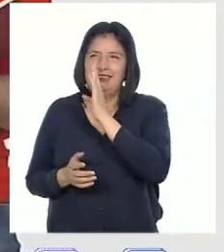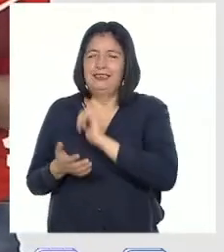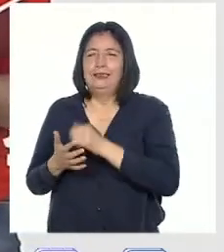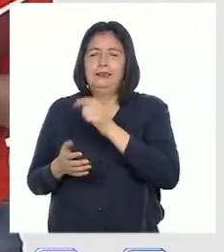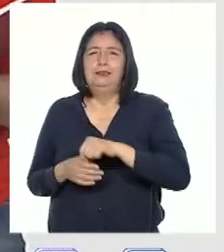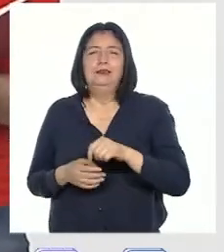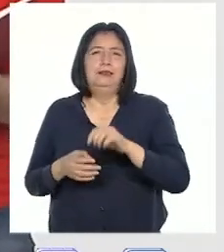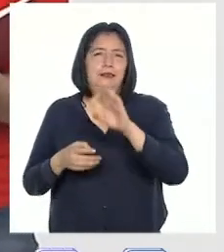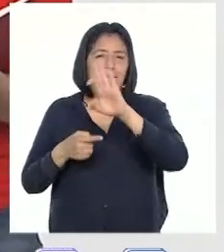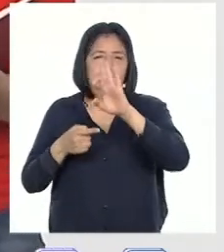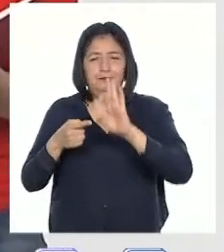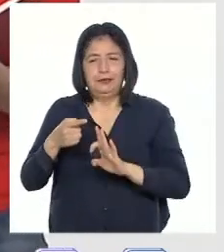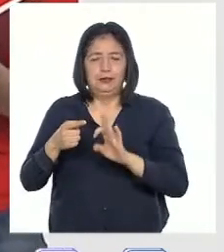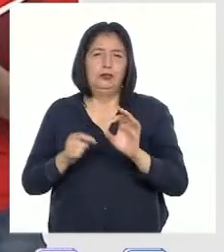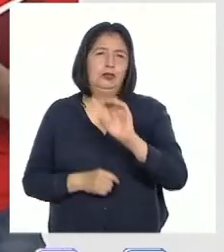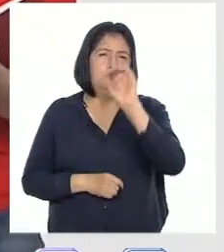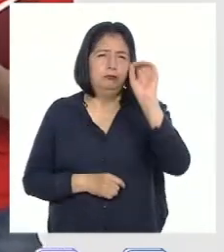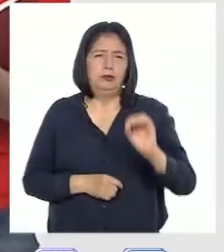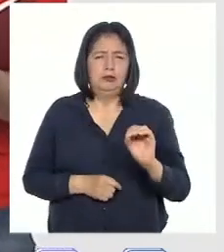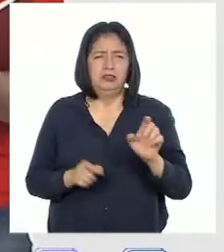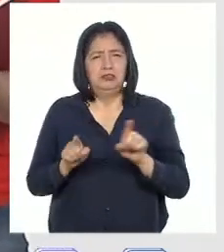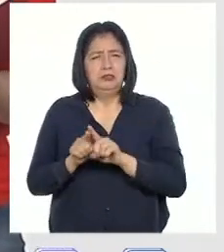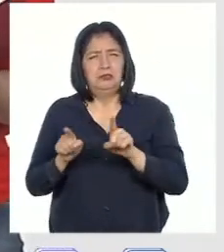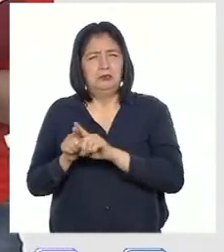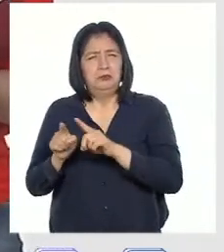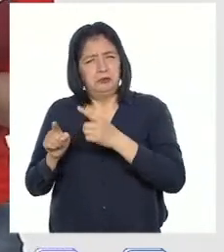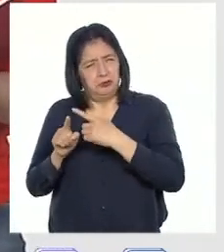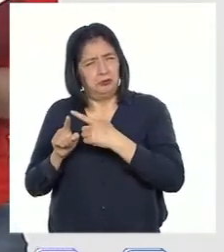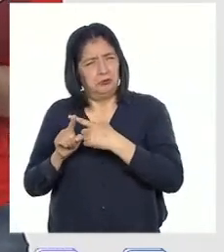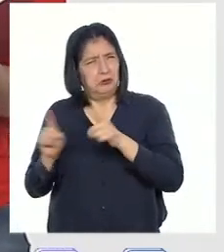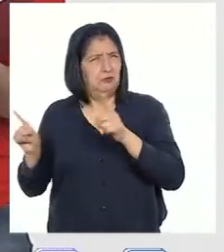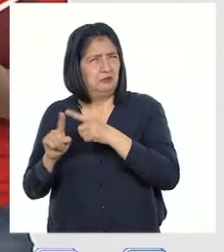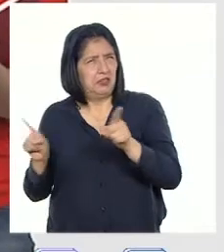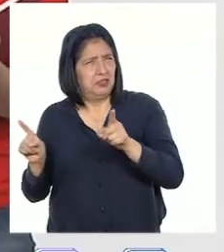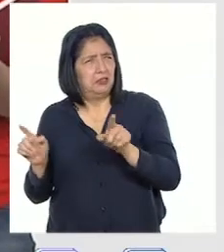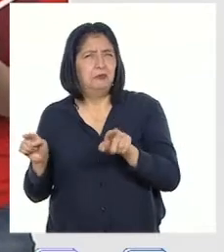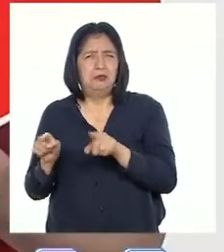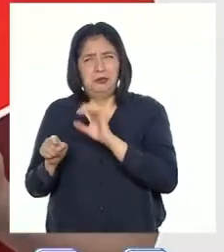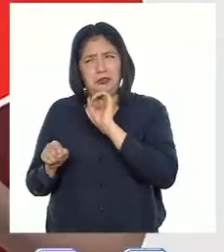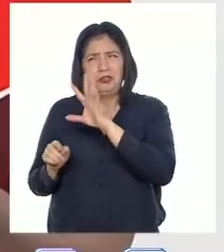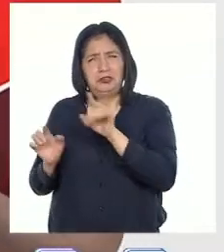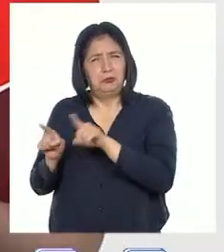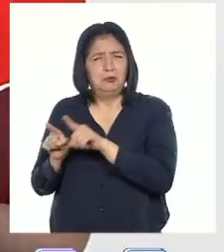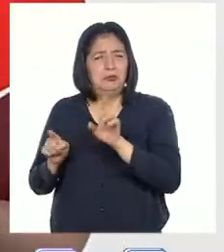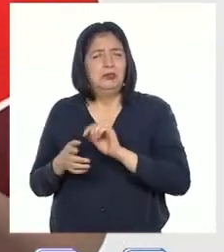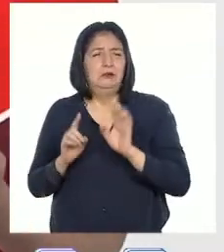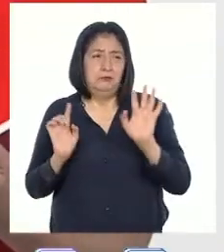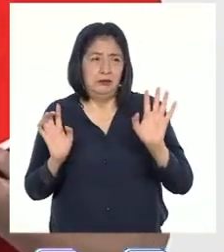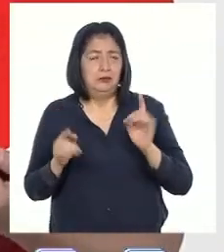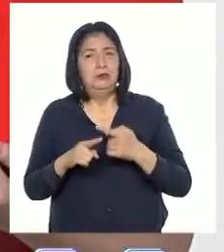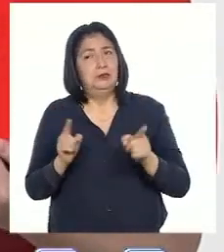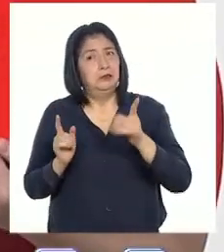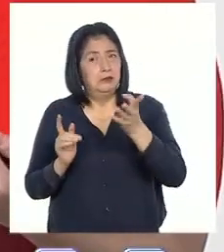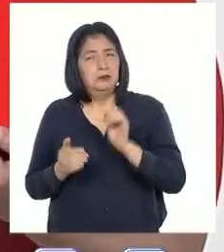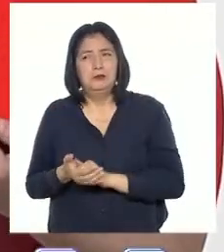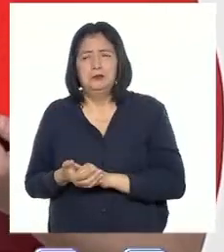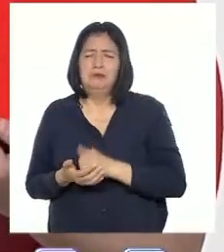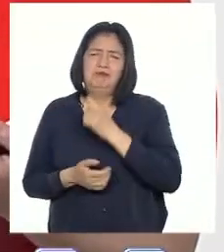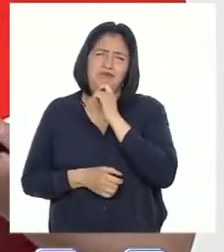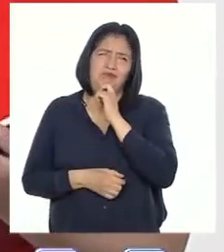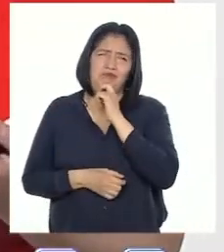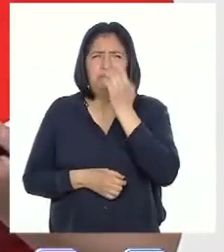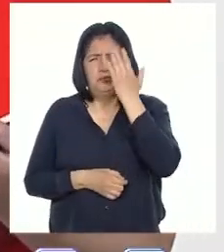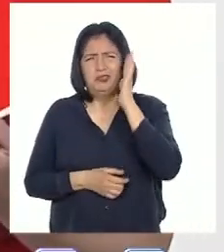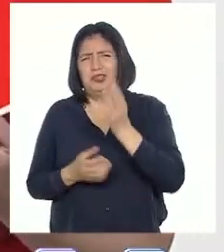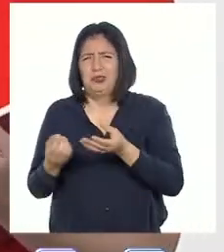que las fracciones y los porcentajes son como dos lenguajes distintos, pero dicen lo mismo. Pero aún con todo esto, todavía no